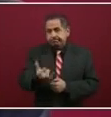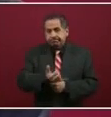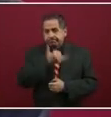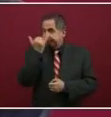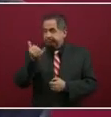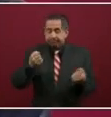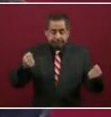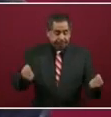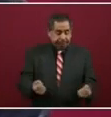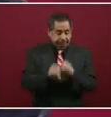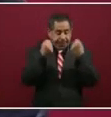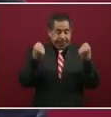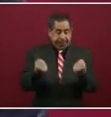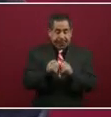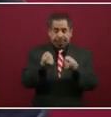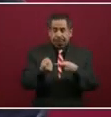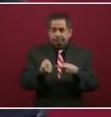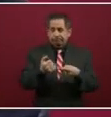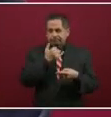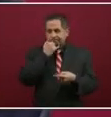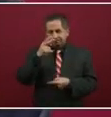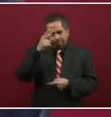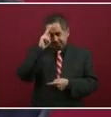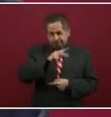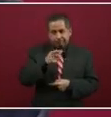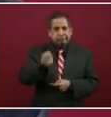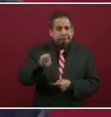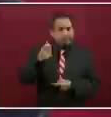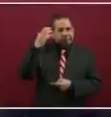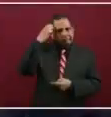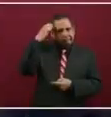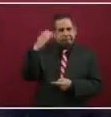garrafal. No es un error, es un crimen.